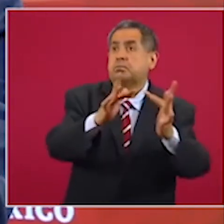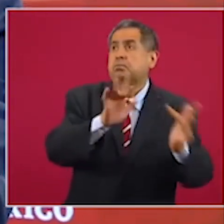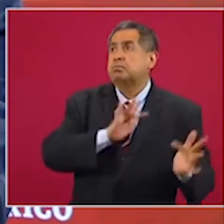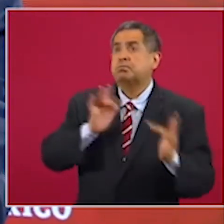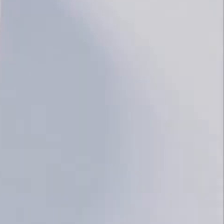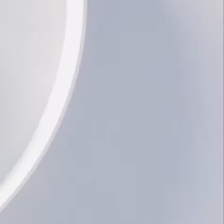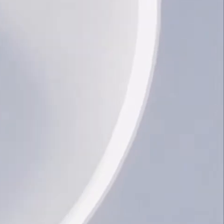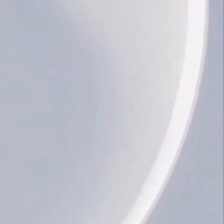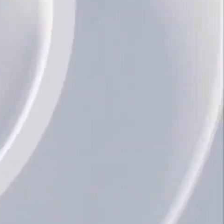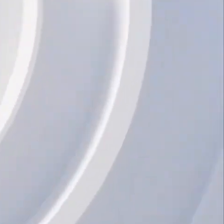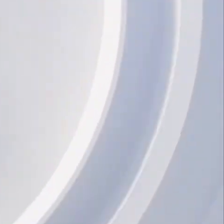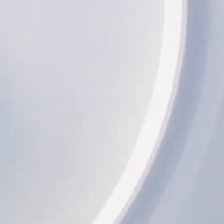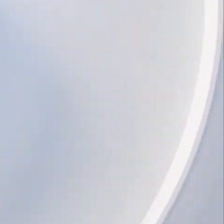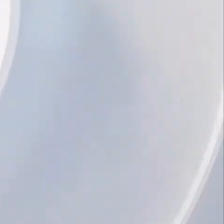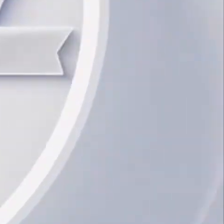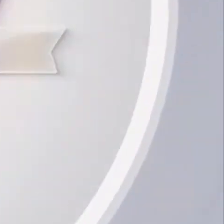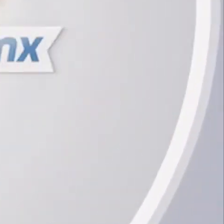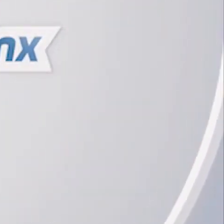domiciliaria